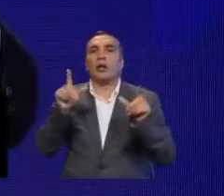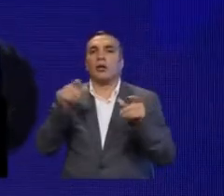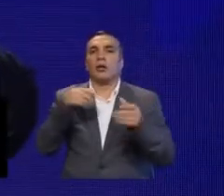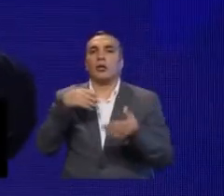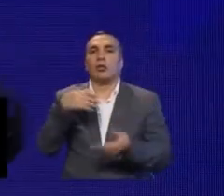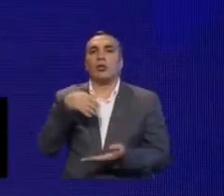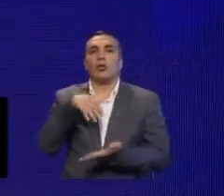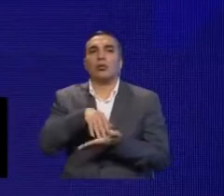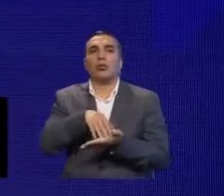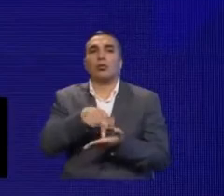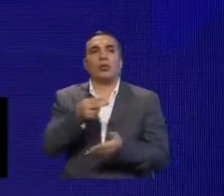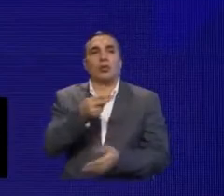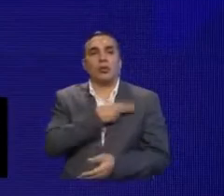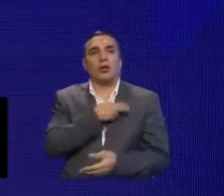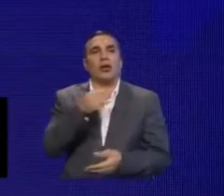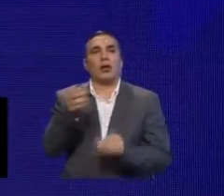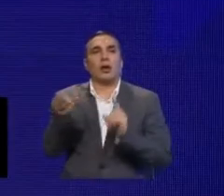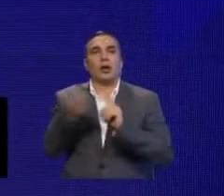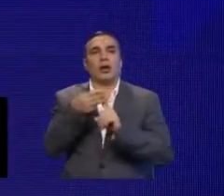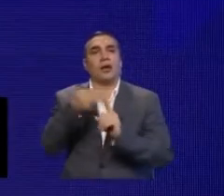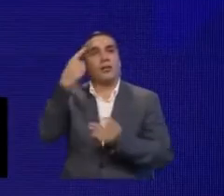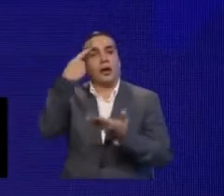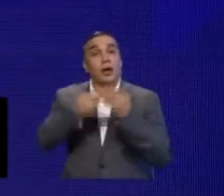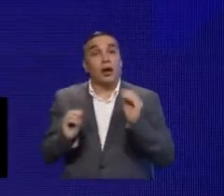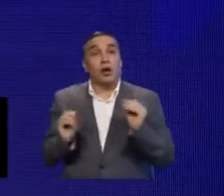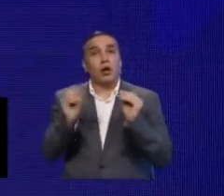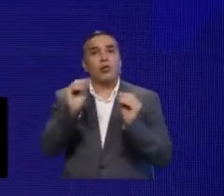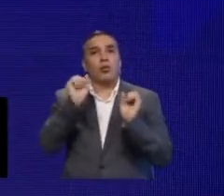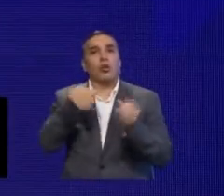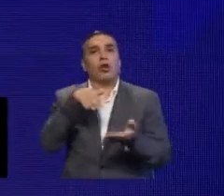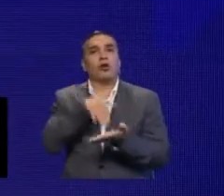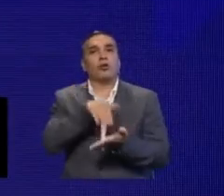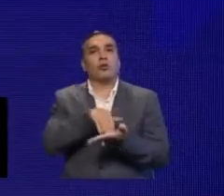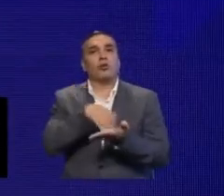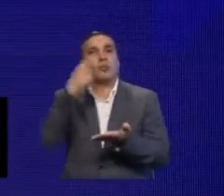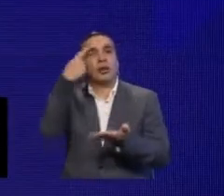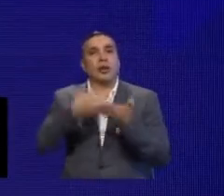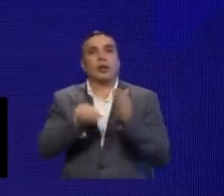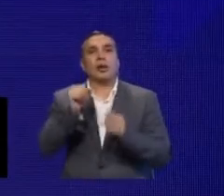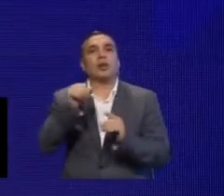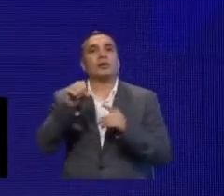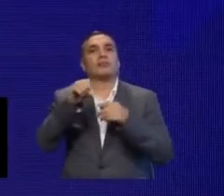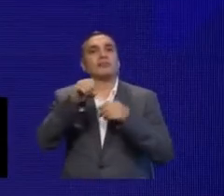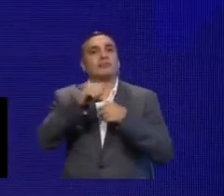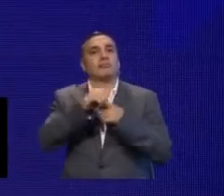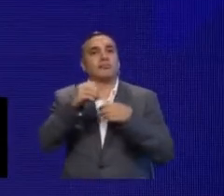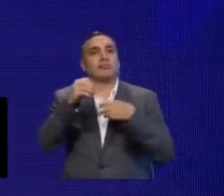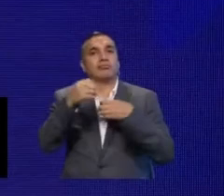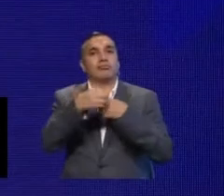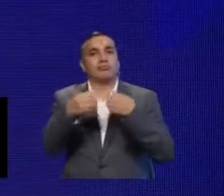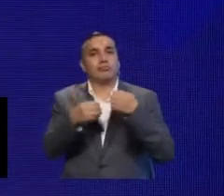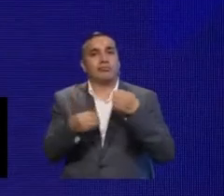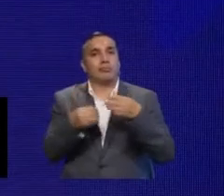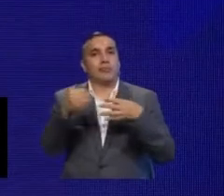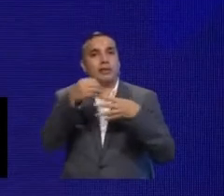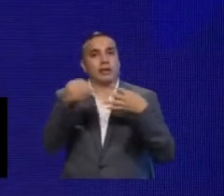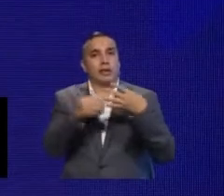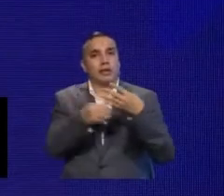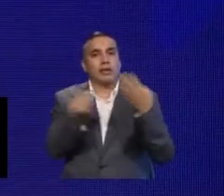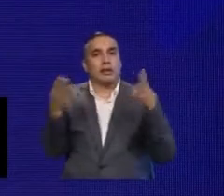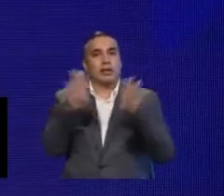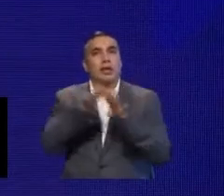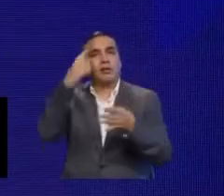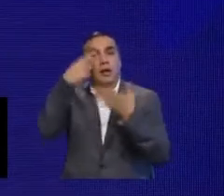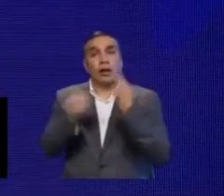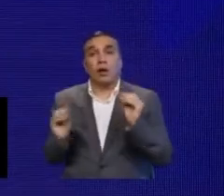carreras online, para que el joven ecuatoriano no dependa de la voluntad de la CENESID, que la vamos a cerrar, para que el joven ecuatoriano